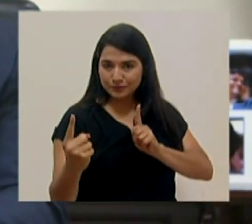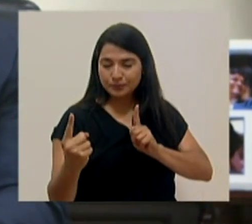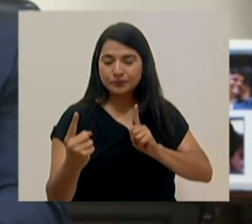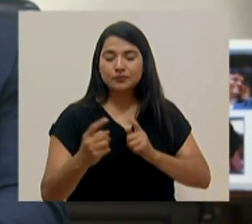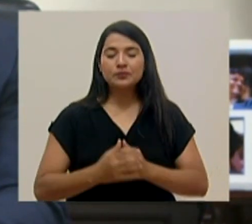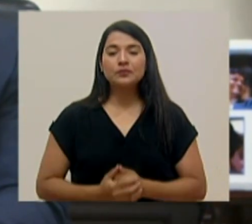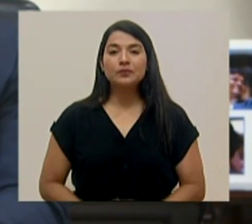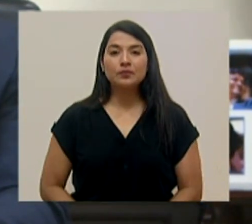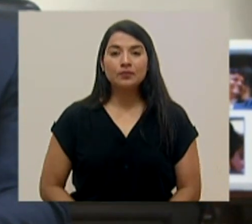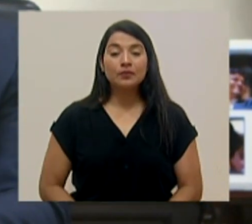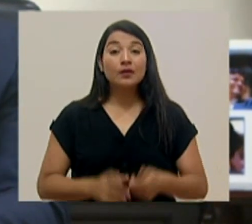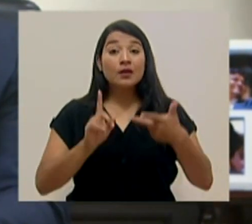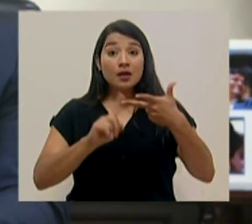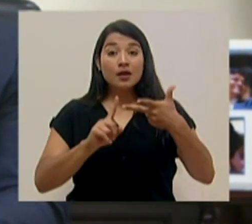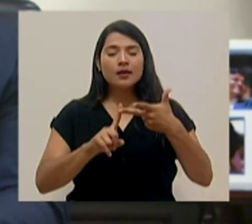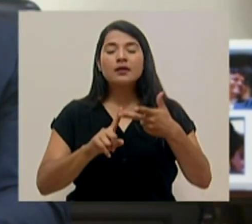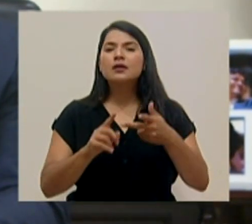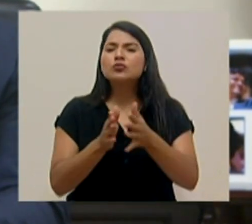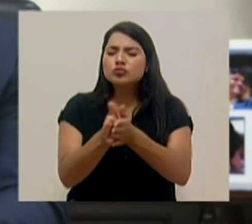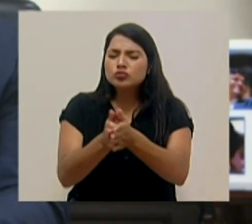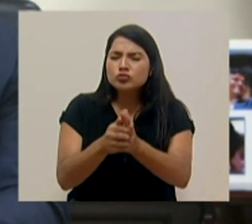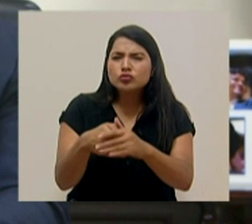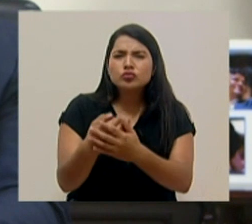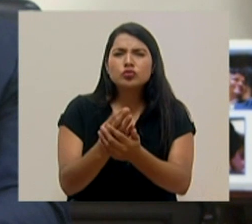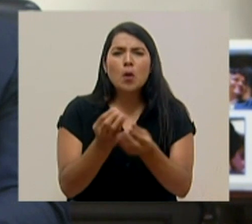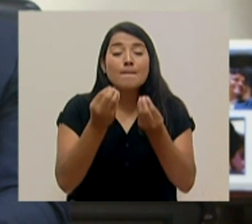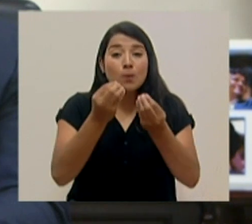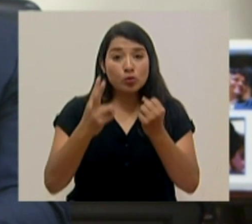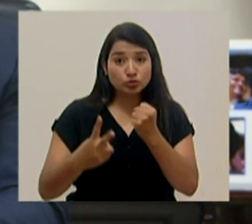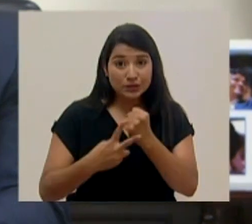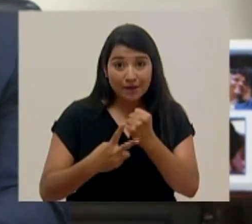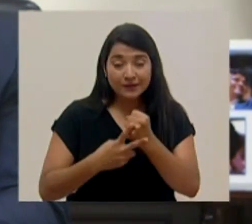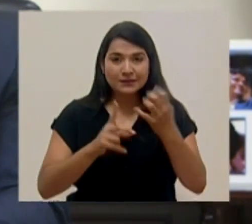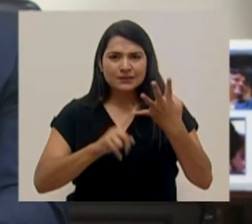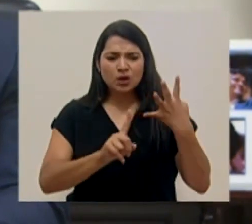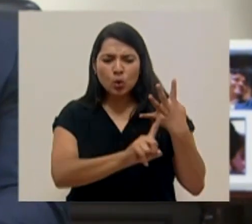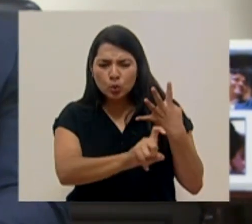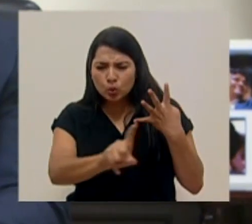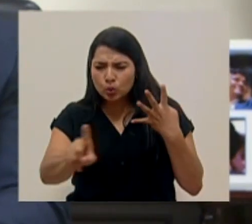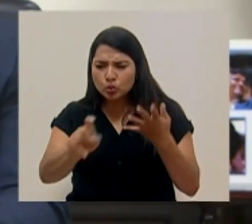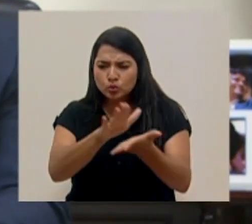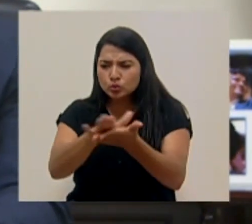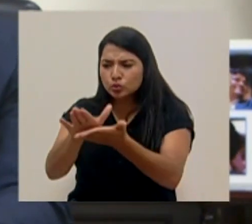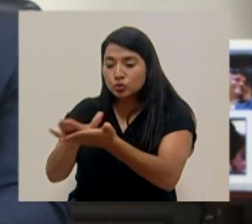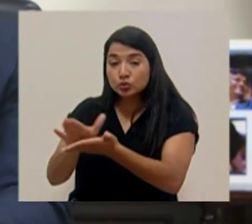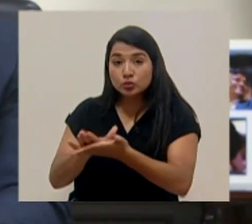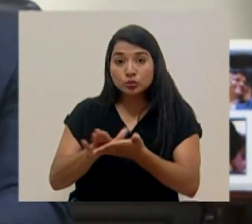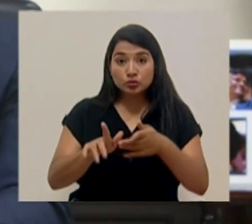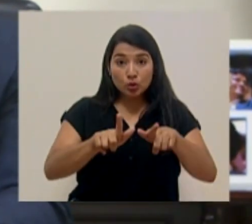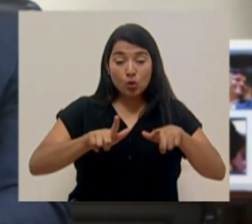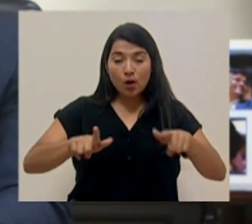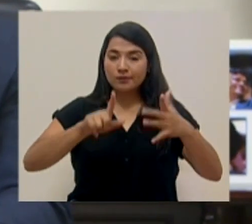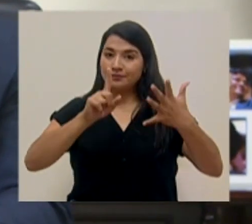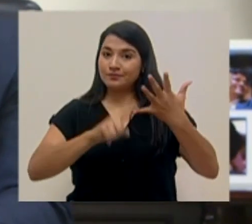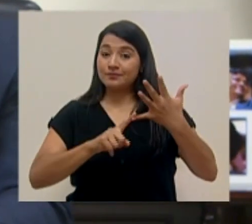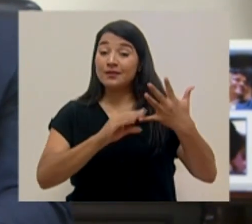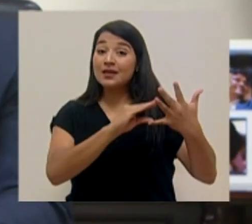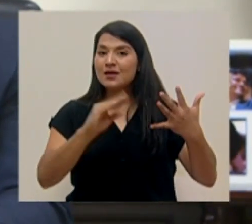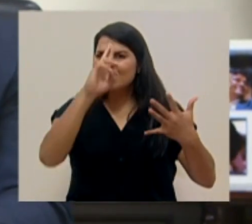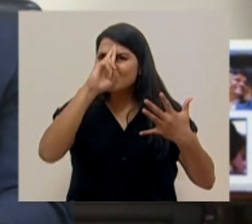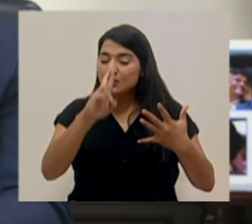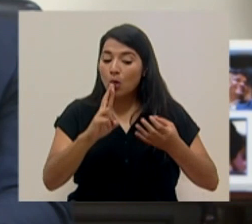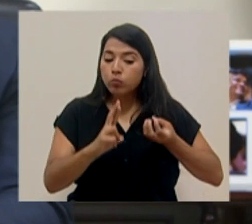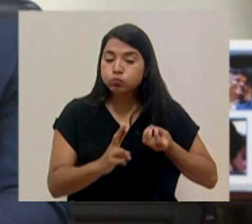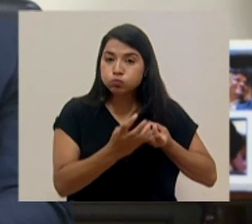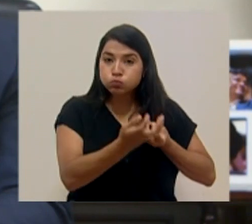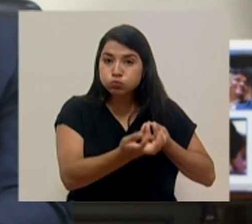las personas, el constante lavado de manos y desinfección de superficies, y no romper las